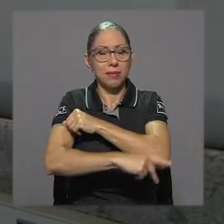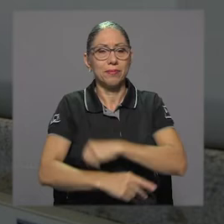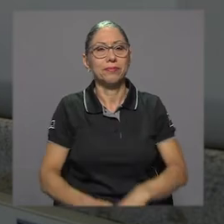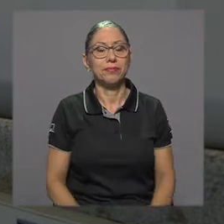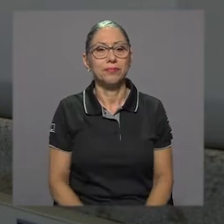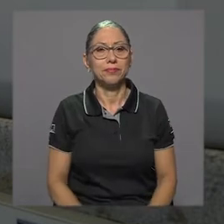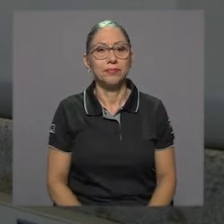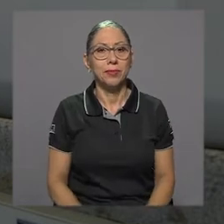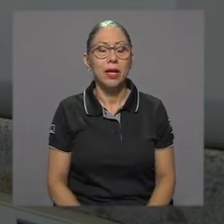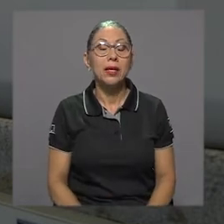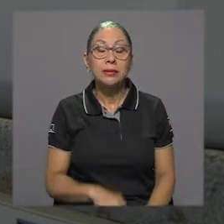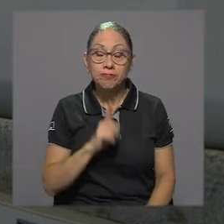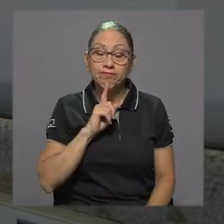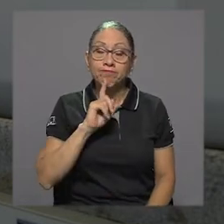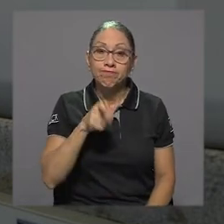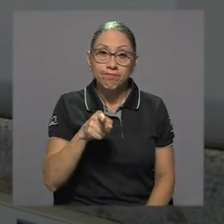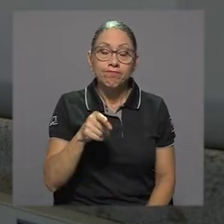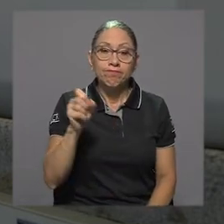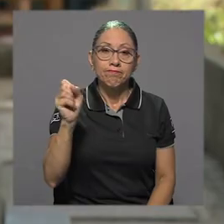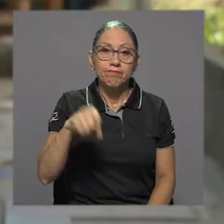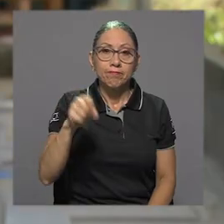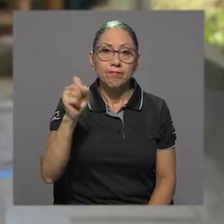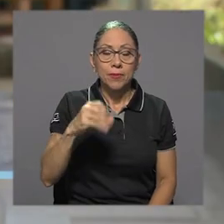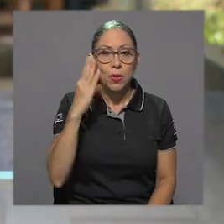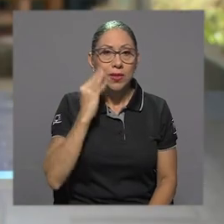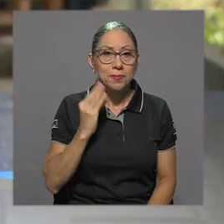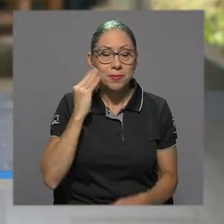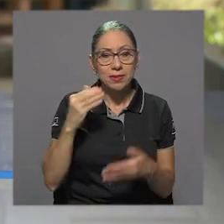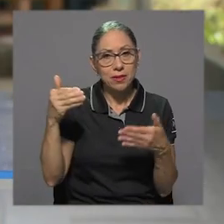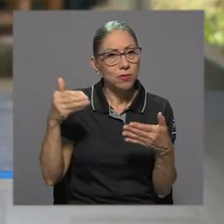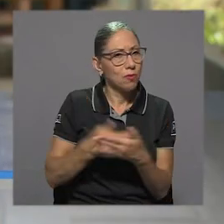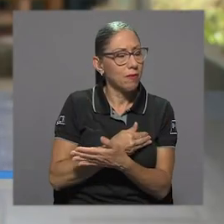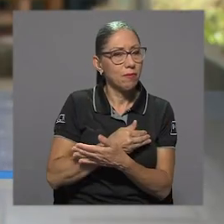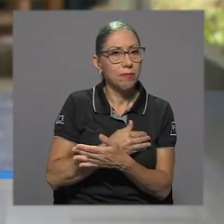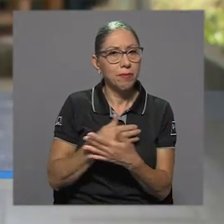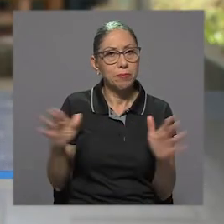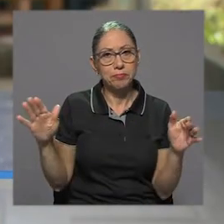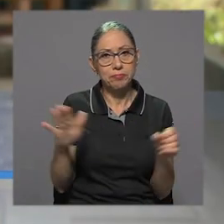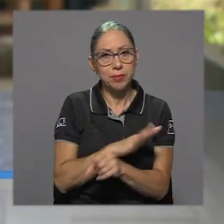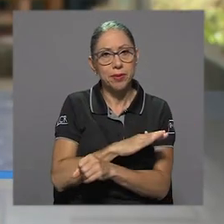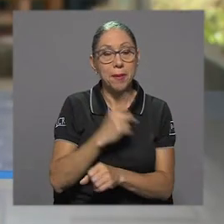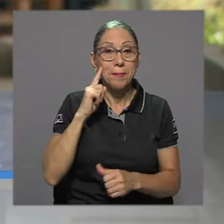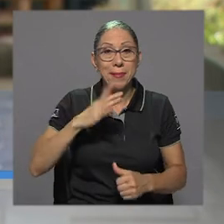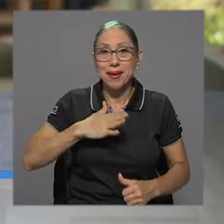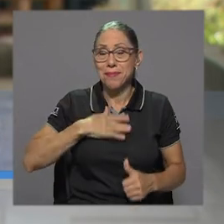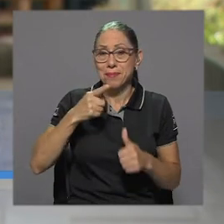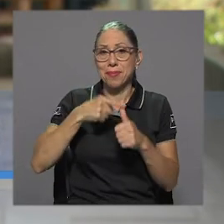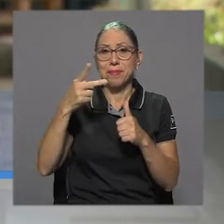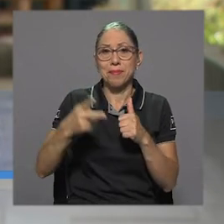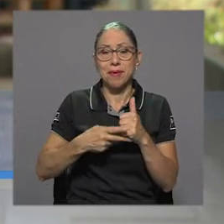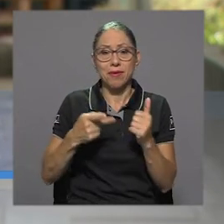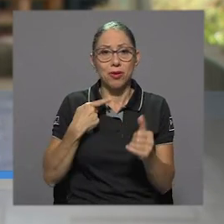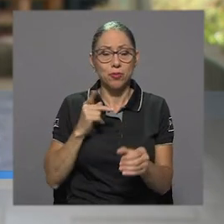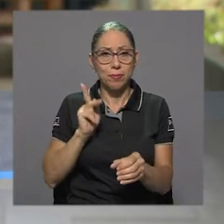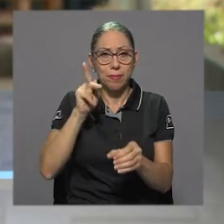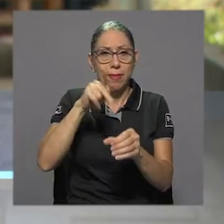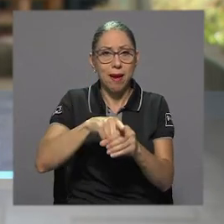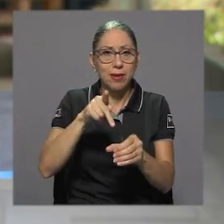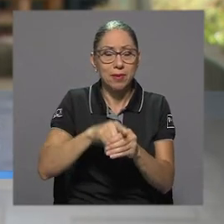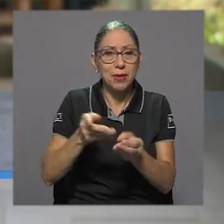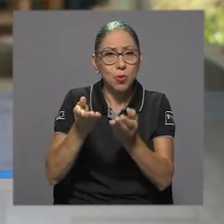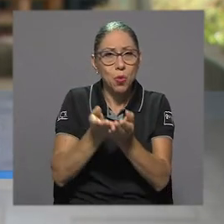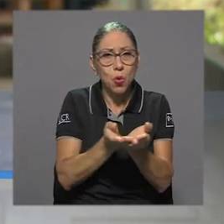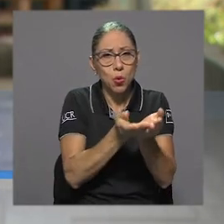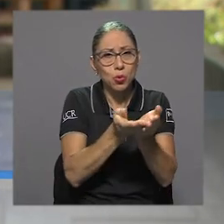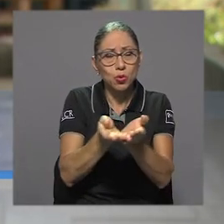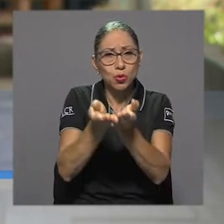este tema en el país. Sí, realmente fue una experiencia nueva en todo sentido. Para mí es la primera